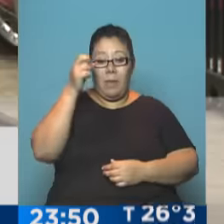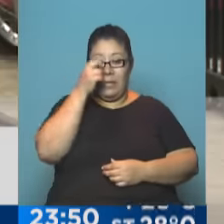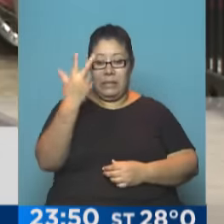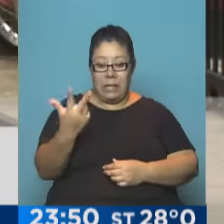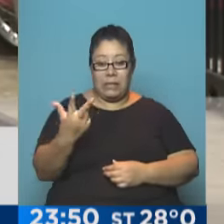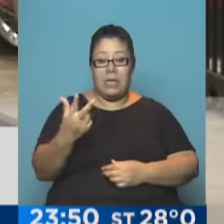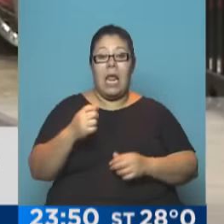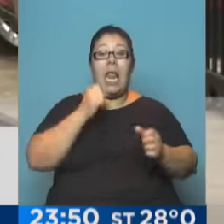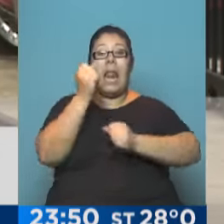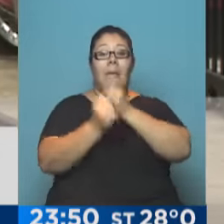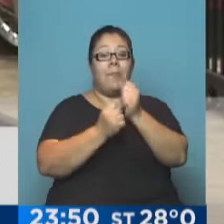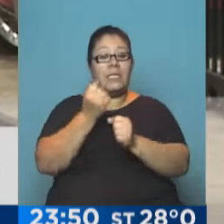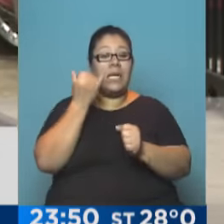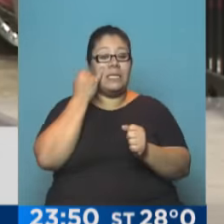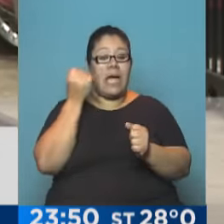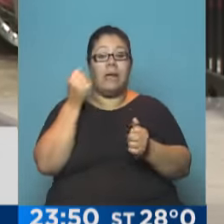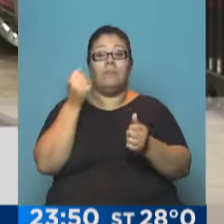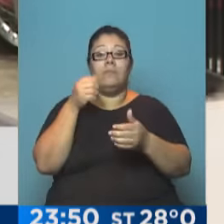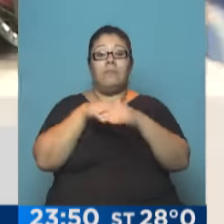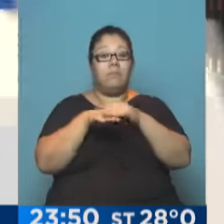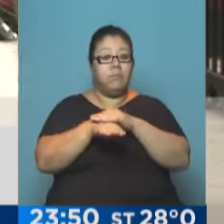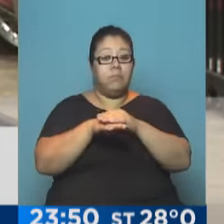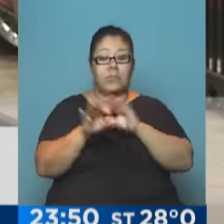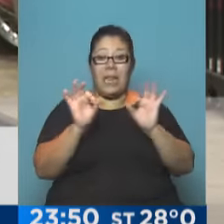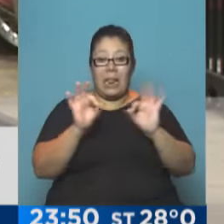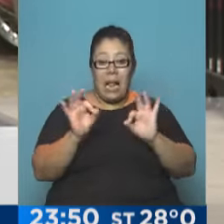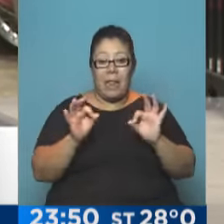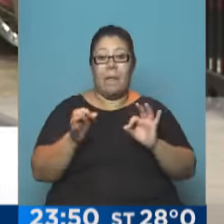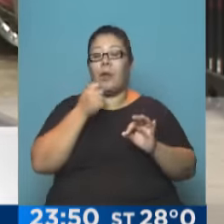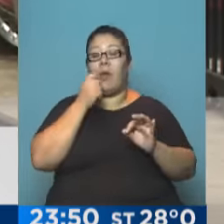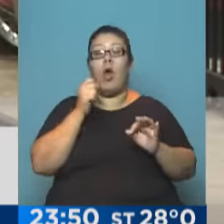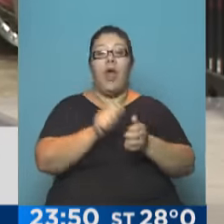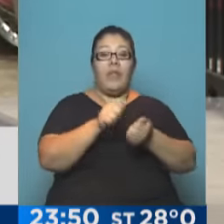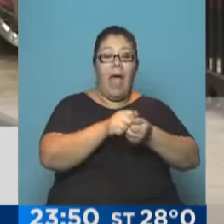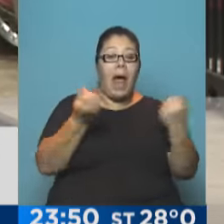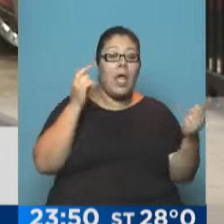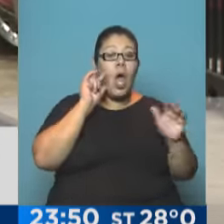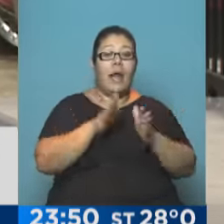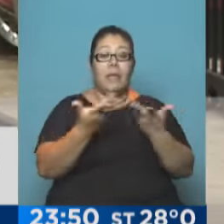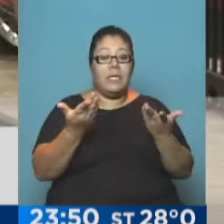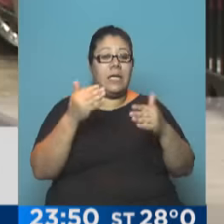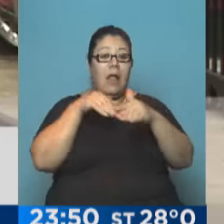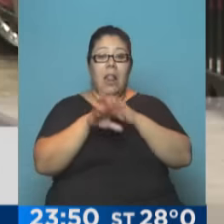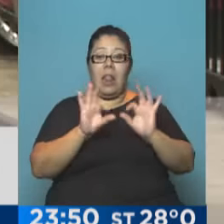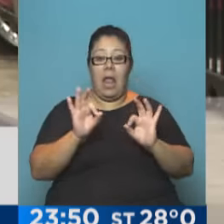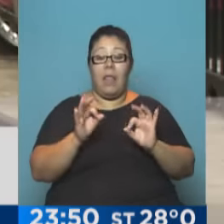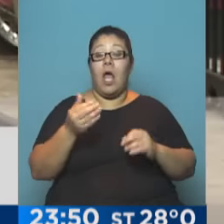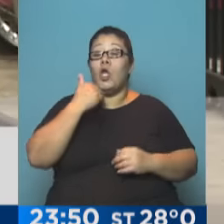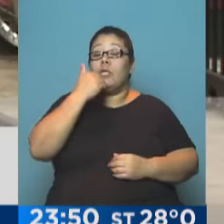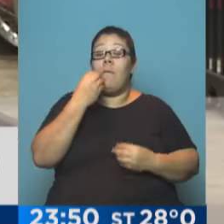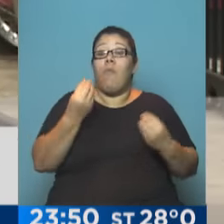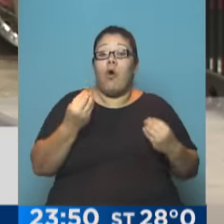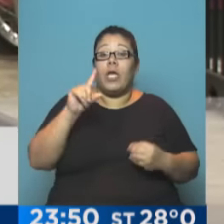resuelto dejar de imprimir publicaciones, diarios y revistas No sabemos por qué, no nos ha